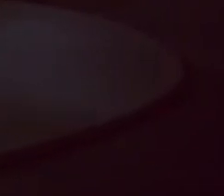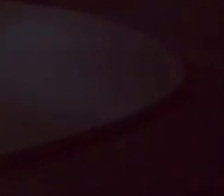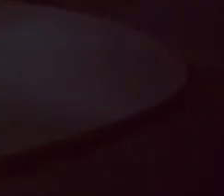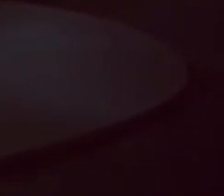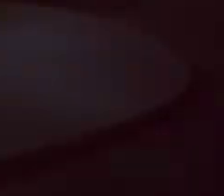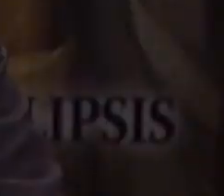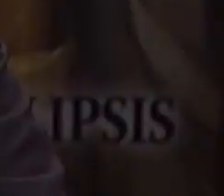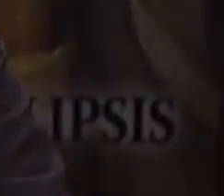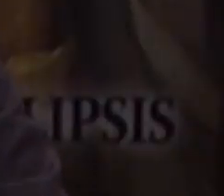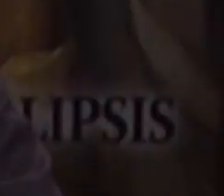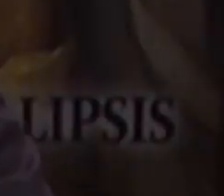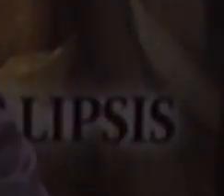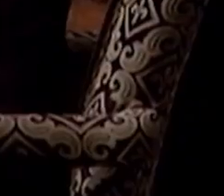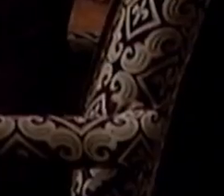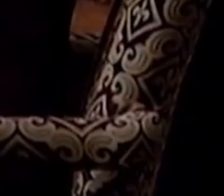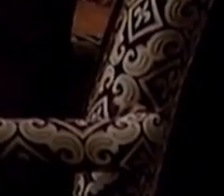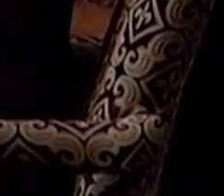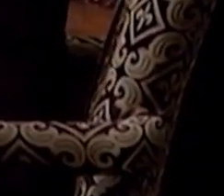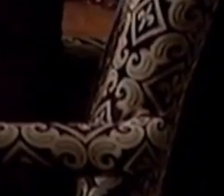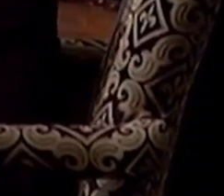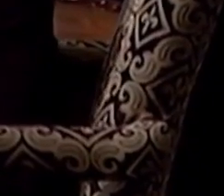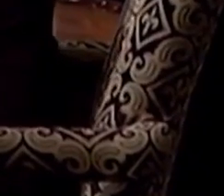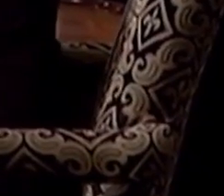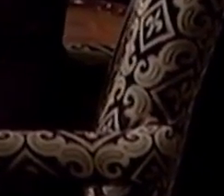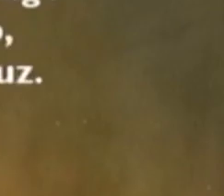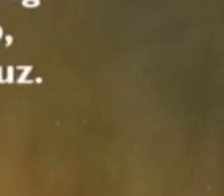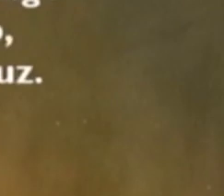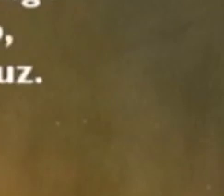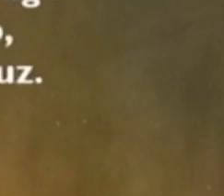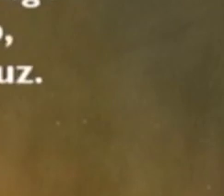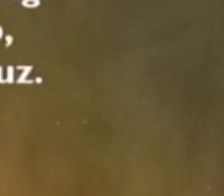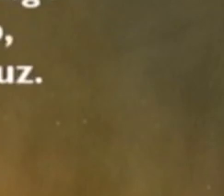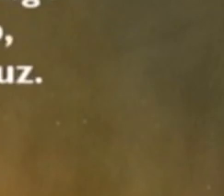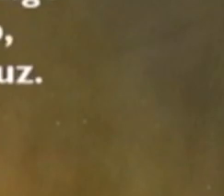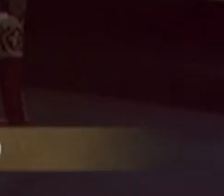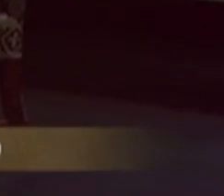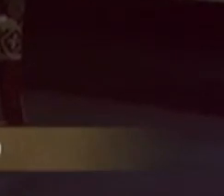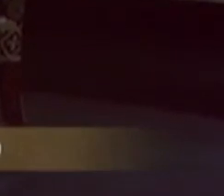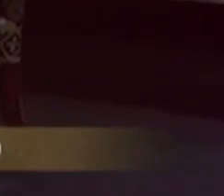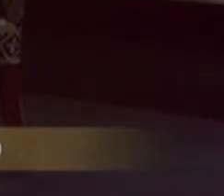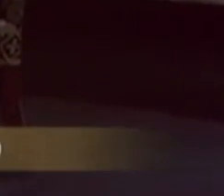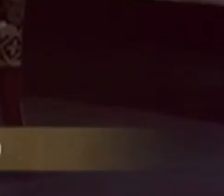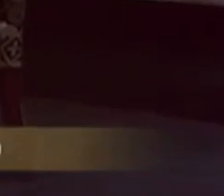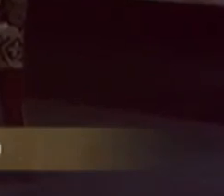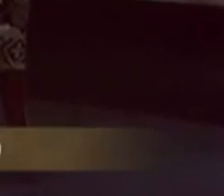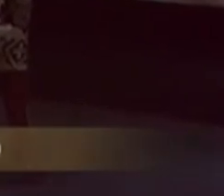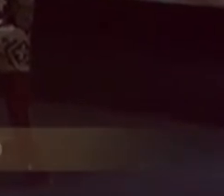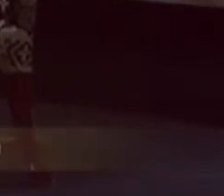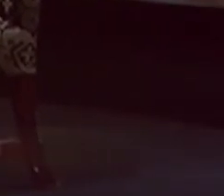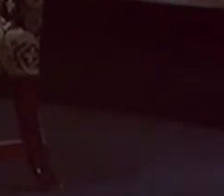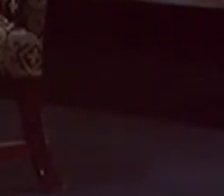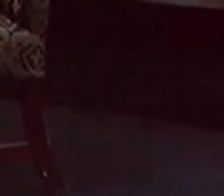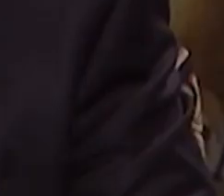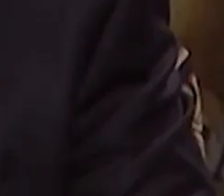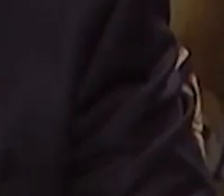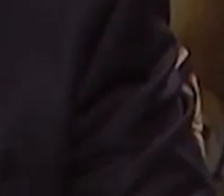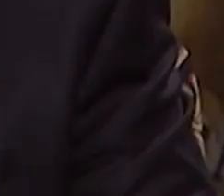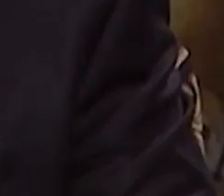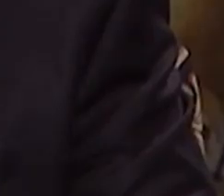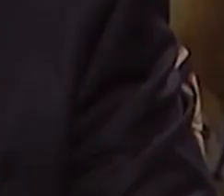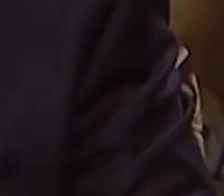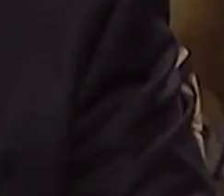Una serie donde se analiza la historia de la salvación a través de las Sagradas Escrituras, centrándose en la figura de